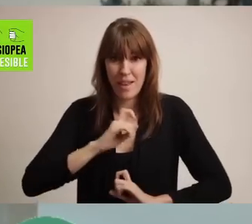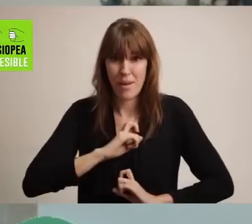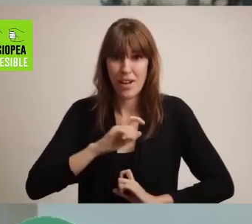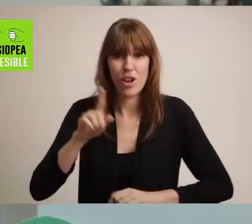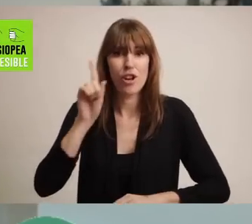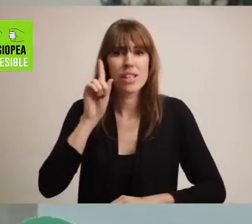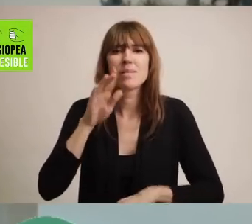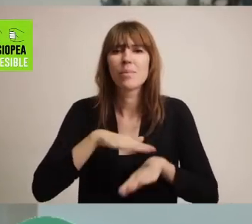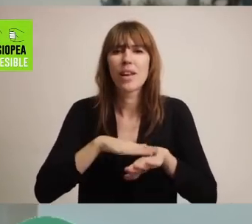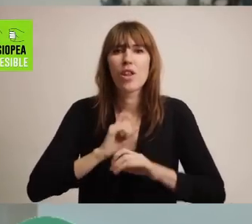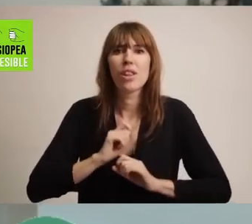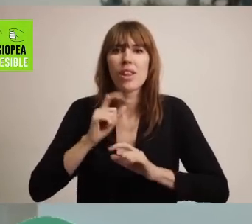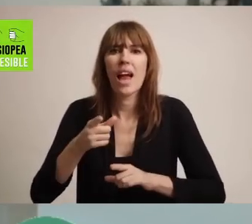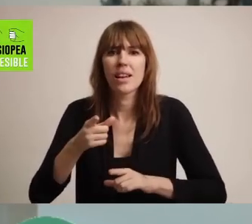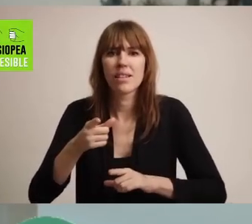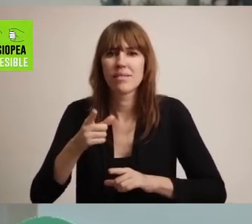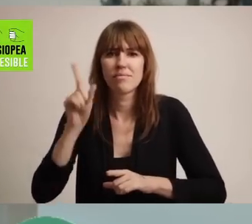dar, no sabes recibir.